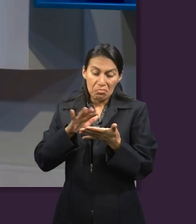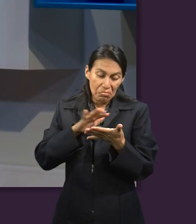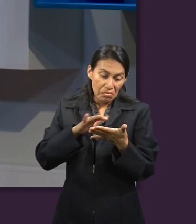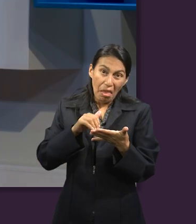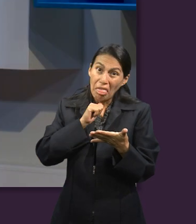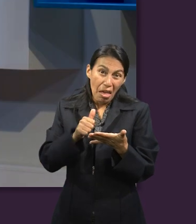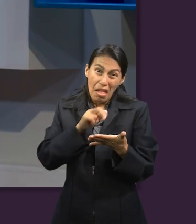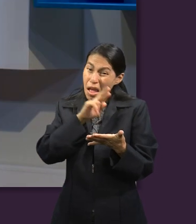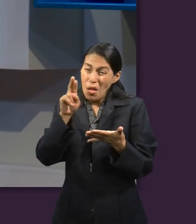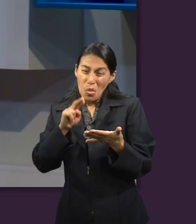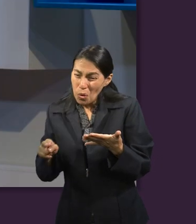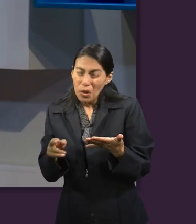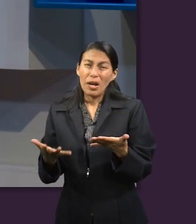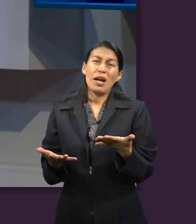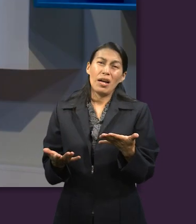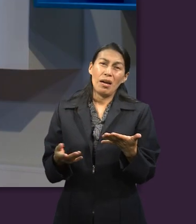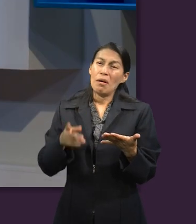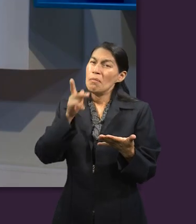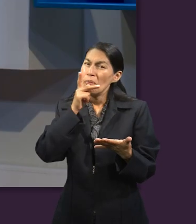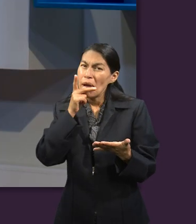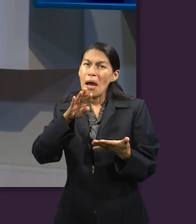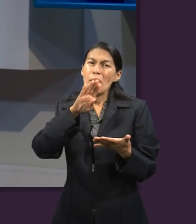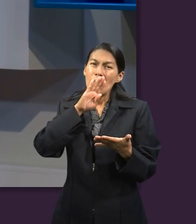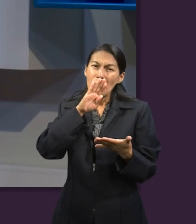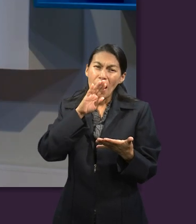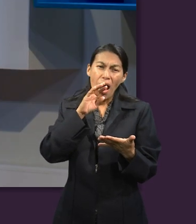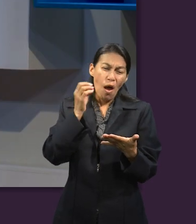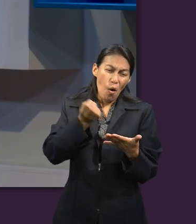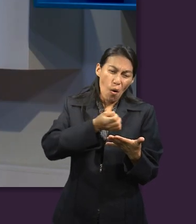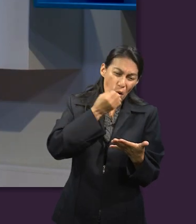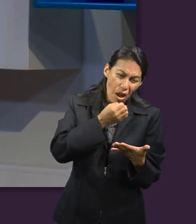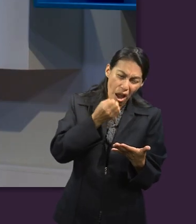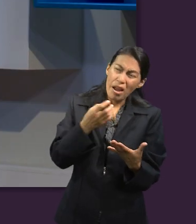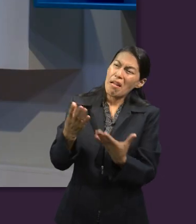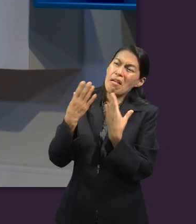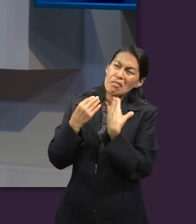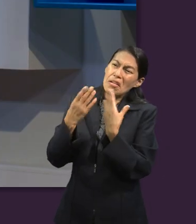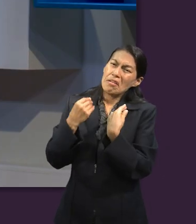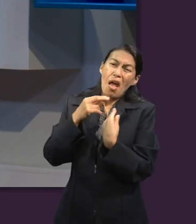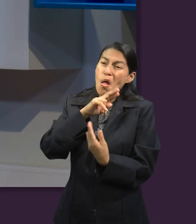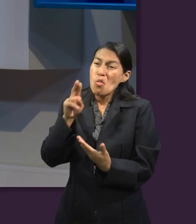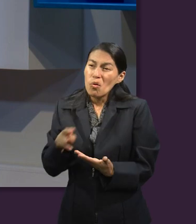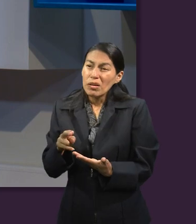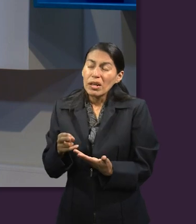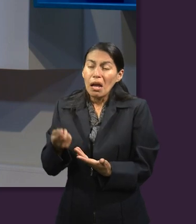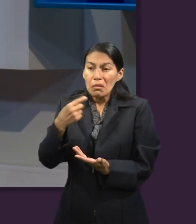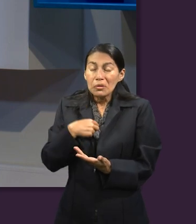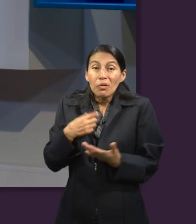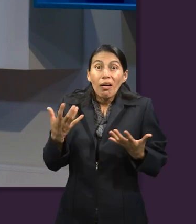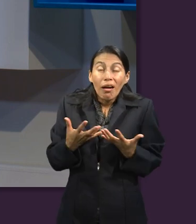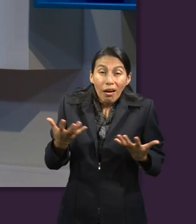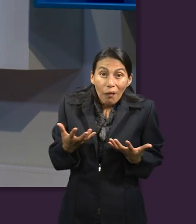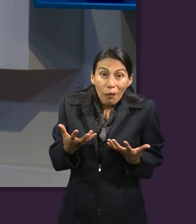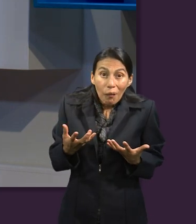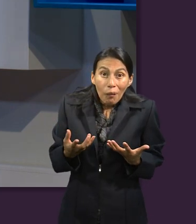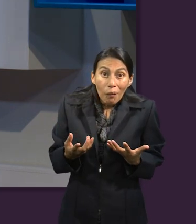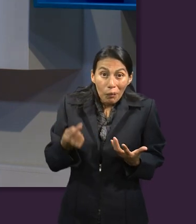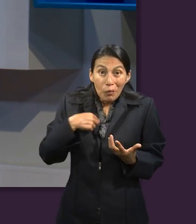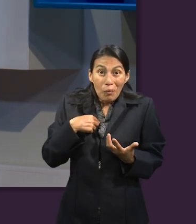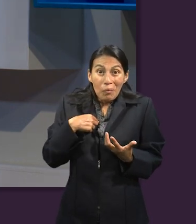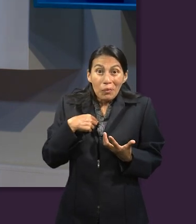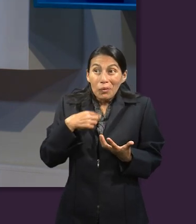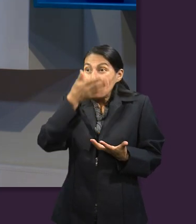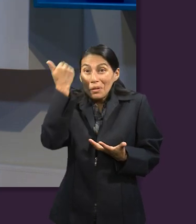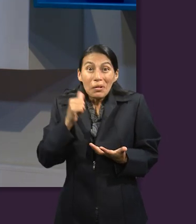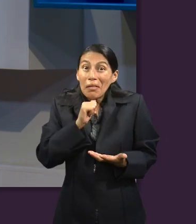nunca me hubiesen leído la palabra de dios si es que mis padres nunca me había nunca me hubiesen enseñado cómo orar